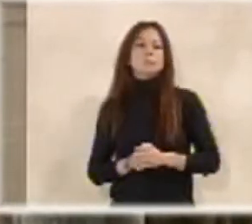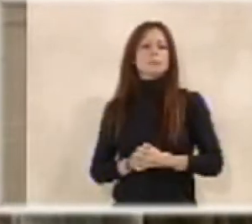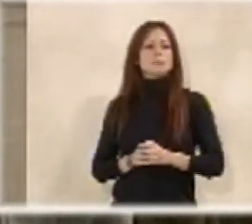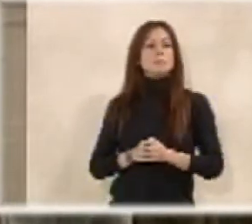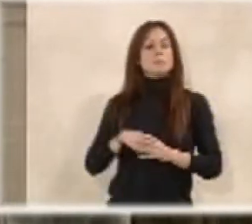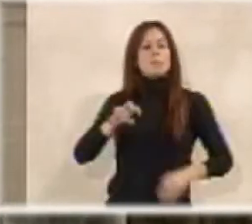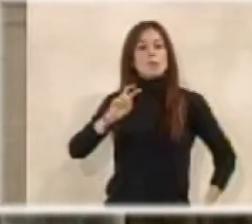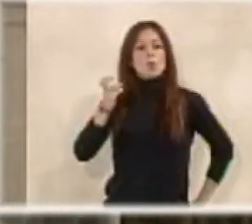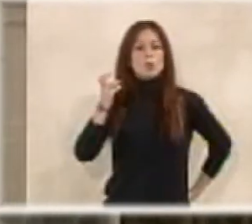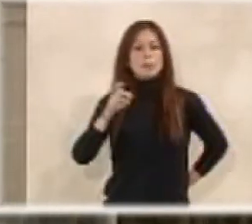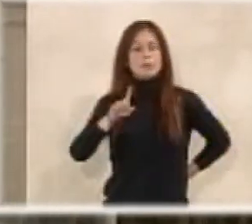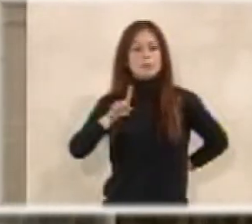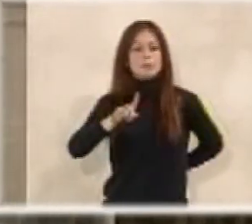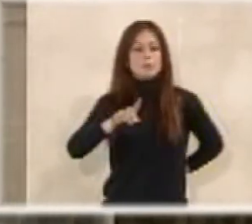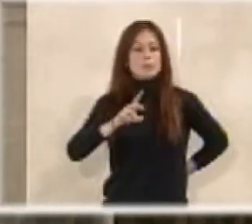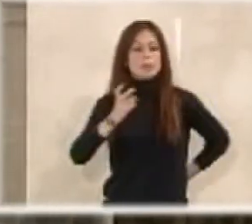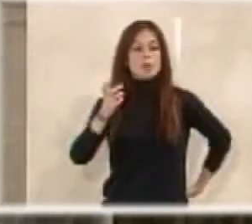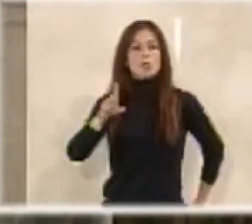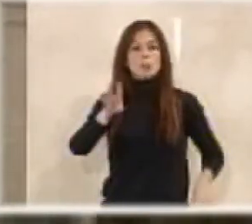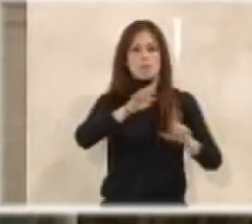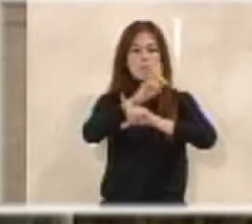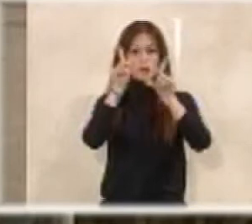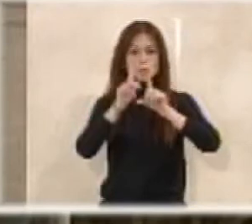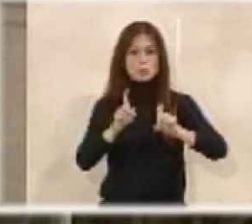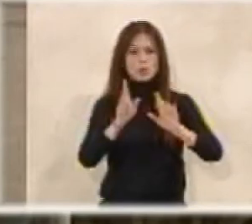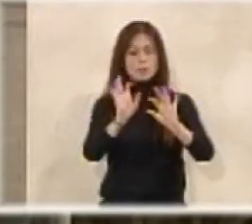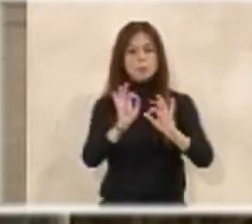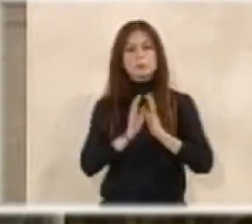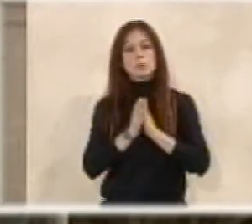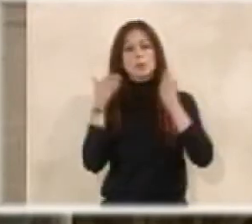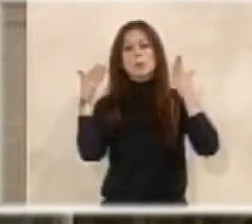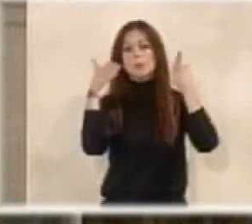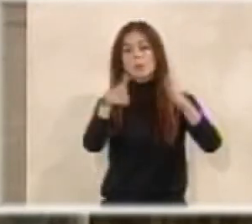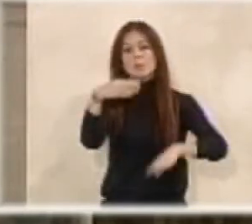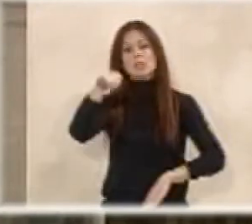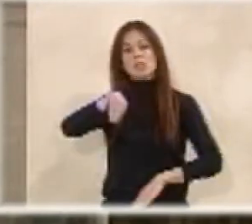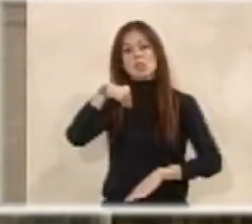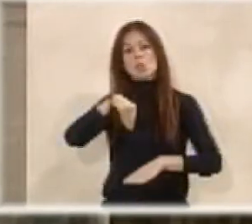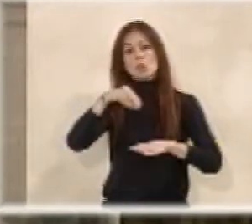Hay otra pregunta dirigida al señor presidente del Pleno